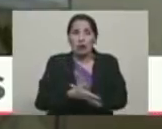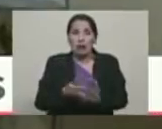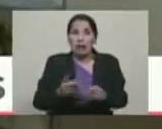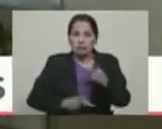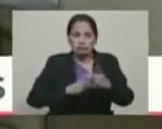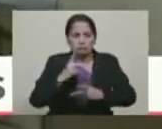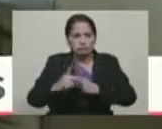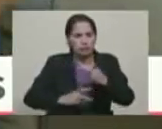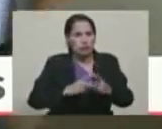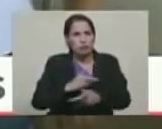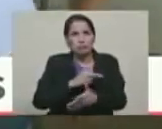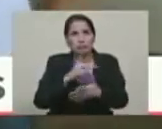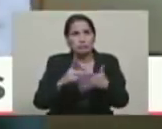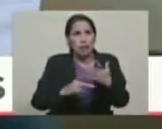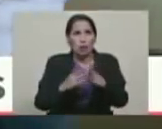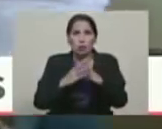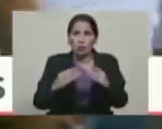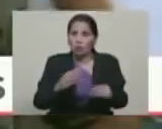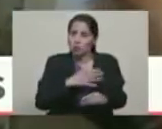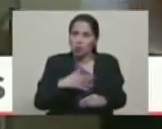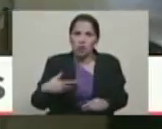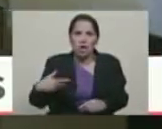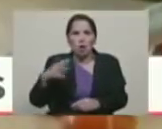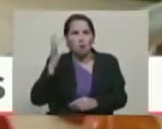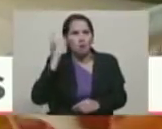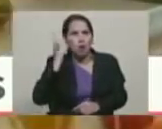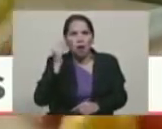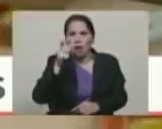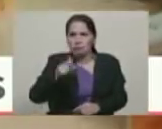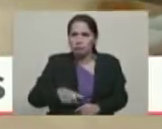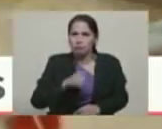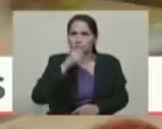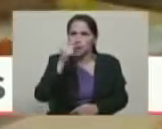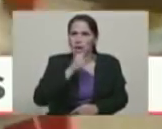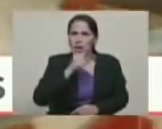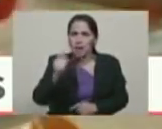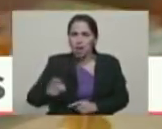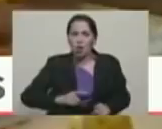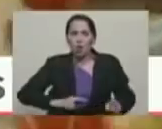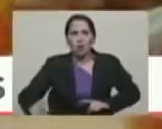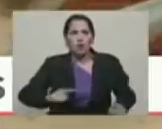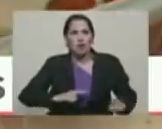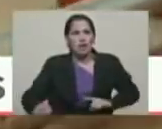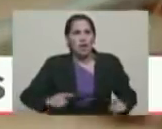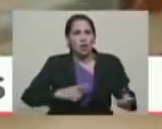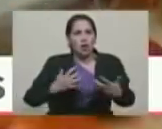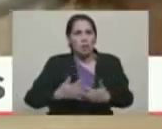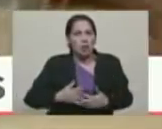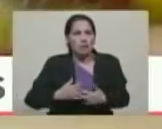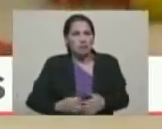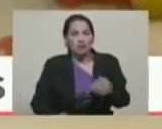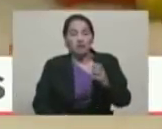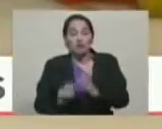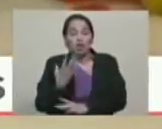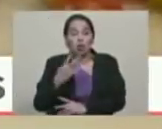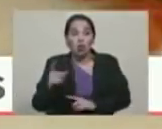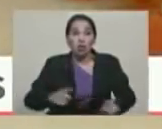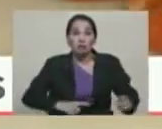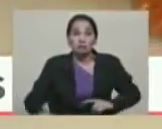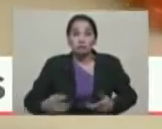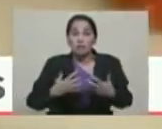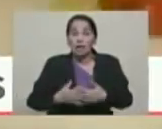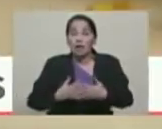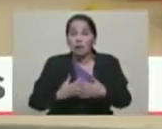maravilla. Pero quiero que sea la compañera Mariela Díaz, quien es coordinadora de esta planta, fundadora de esta planta, la que